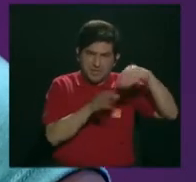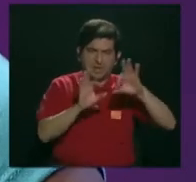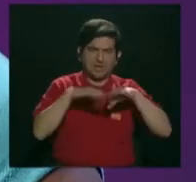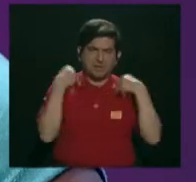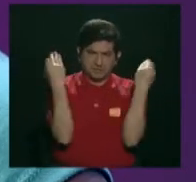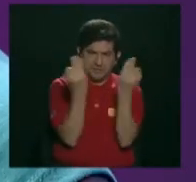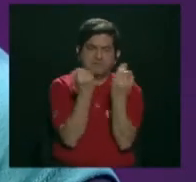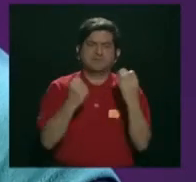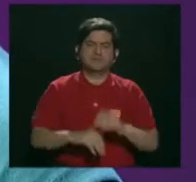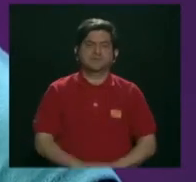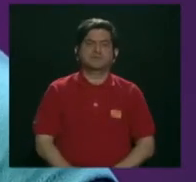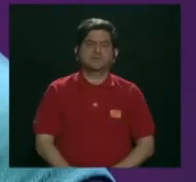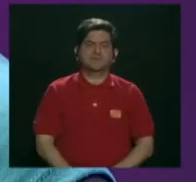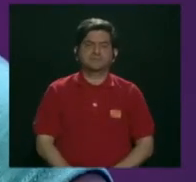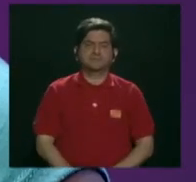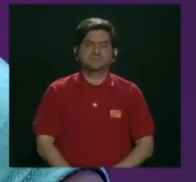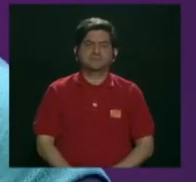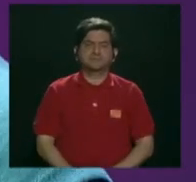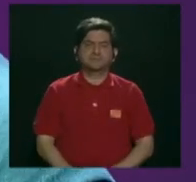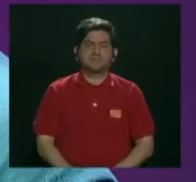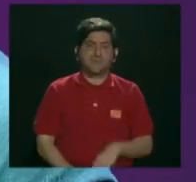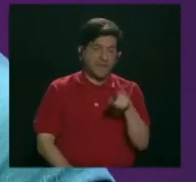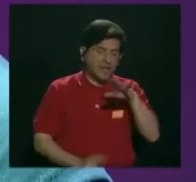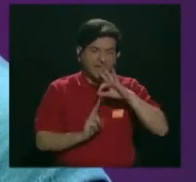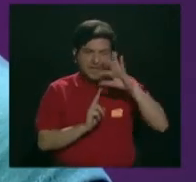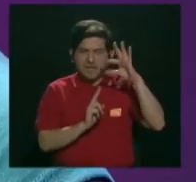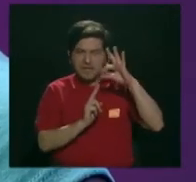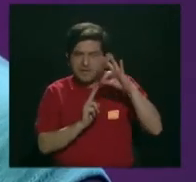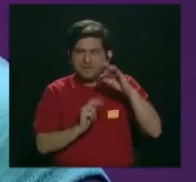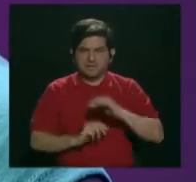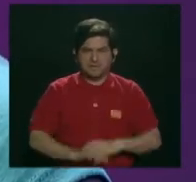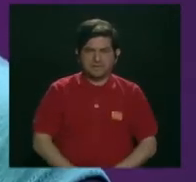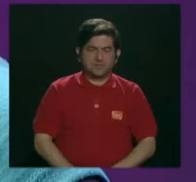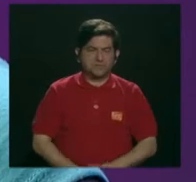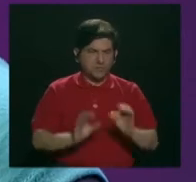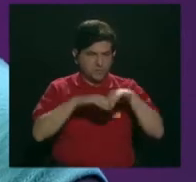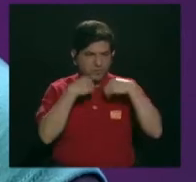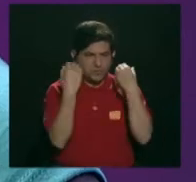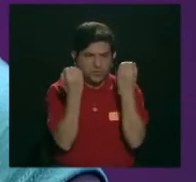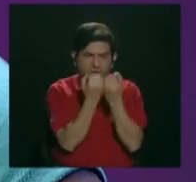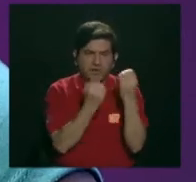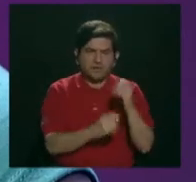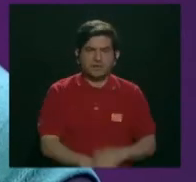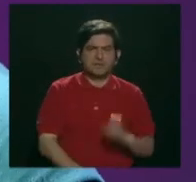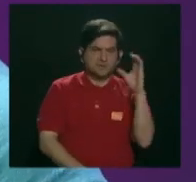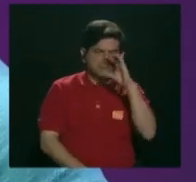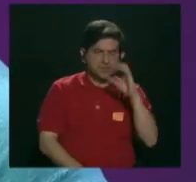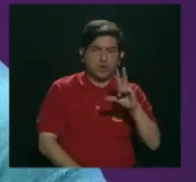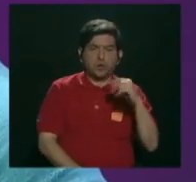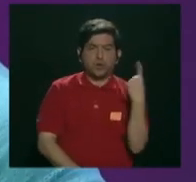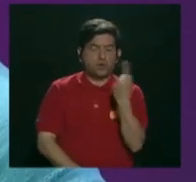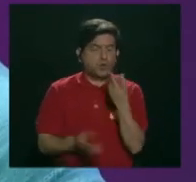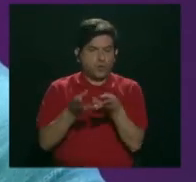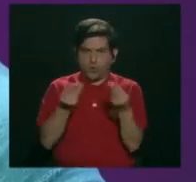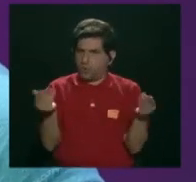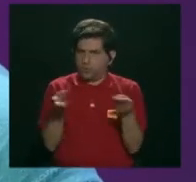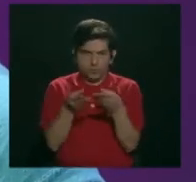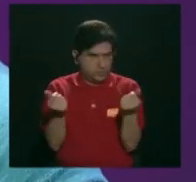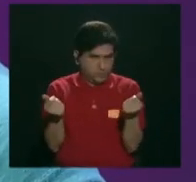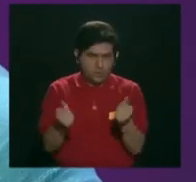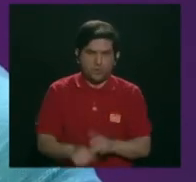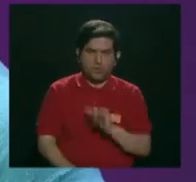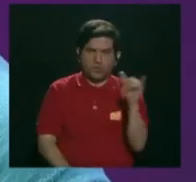familia, buscando en esas alternativas de organización, ¿verdad?, de no solo ver la producción, sino